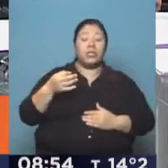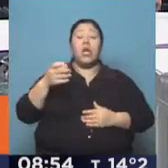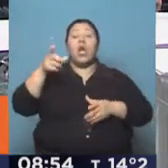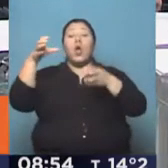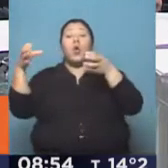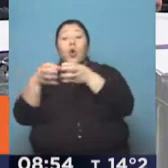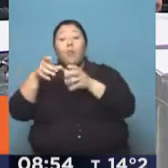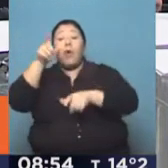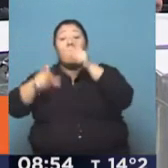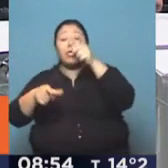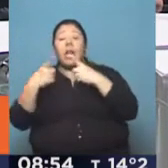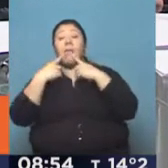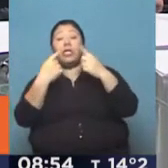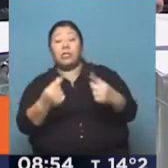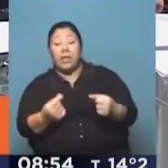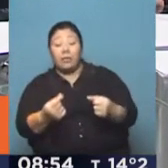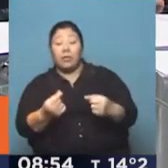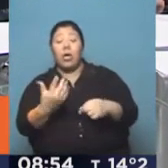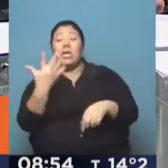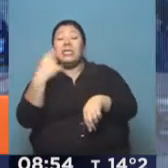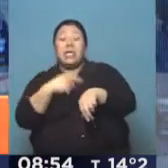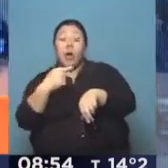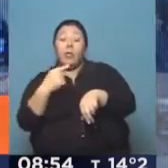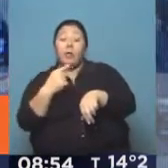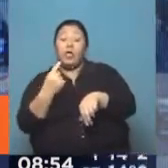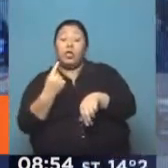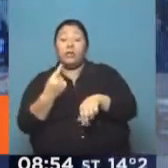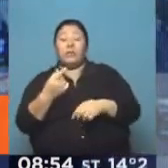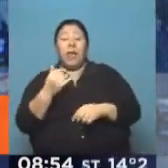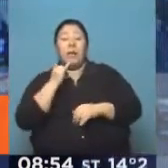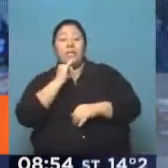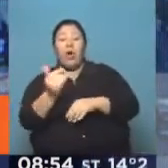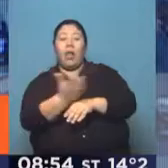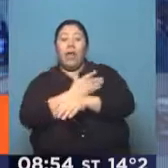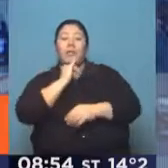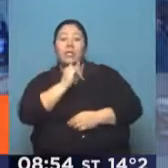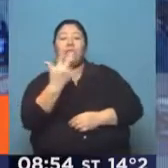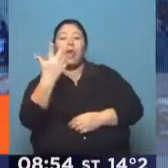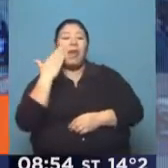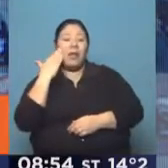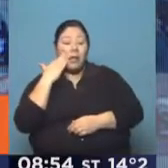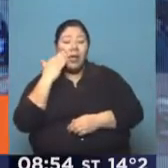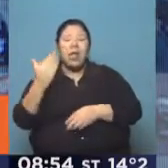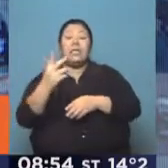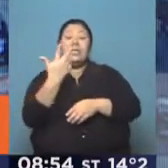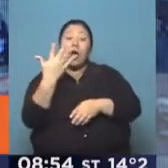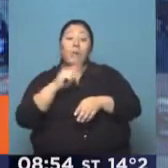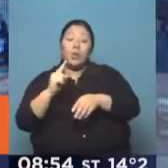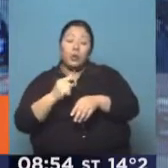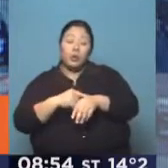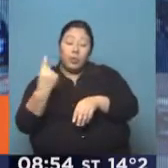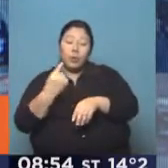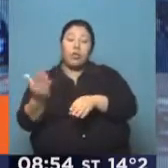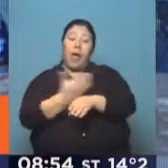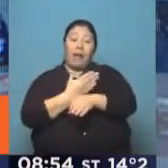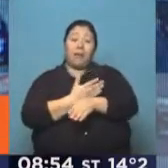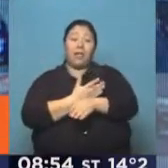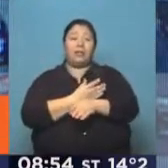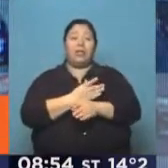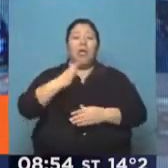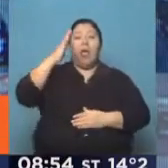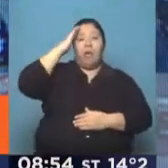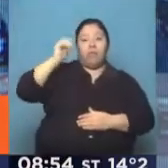retirarse la gendarmería avanzo igual no hay después la policía bonaerense en contra este quienes se estaban manifestando